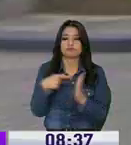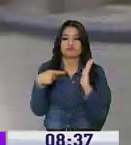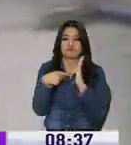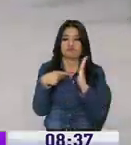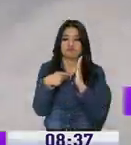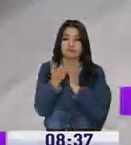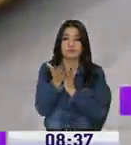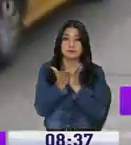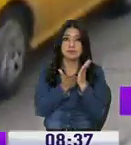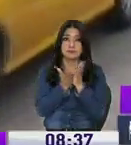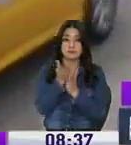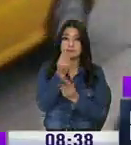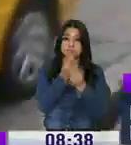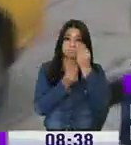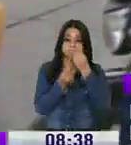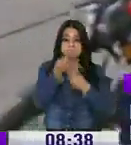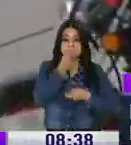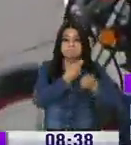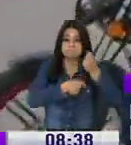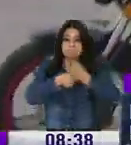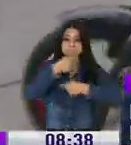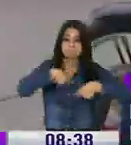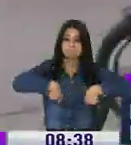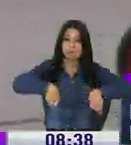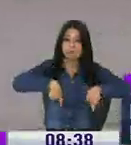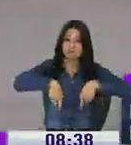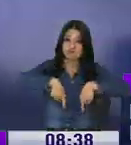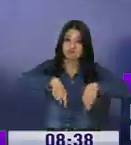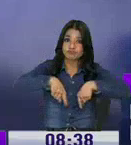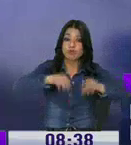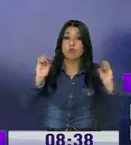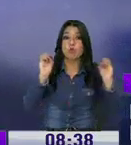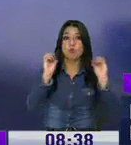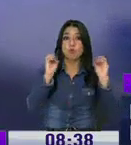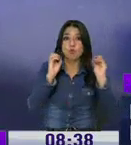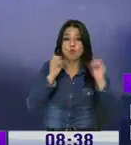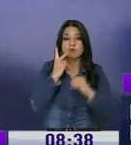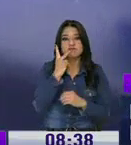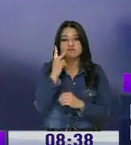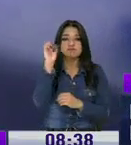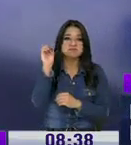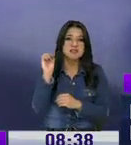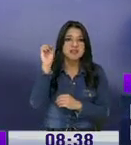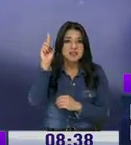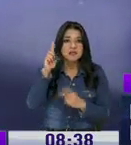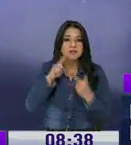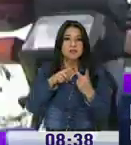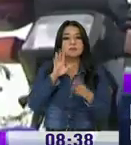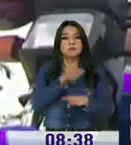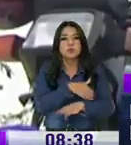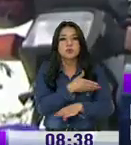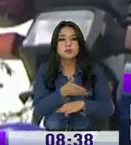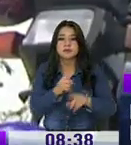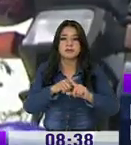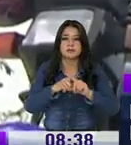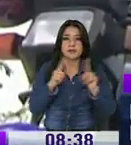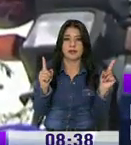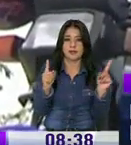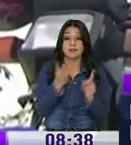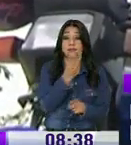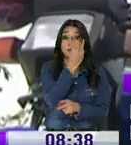Los servicios de alimentación y movilización, así como de contenidos audiovisuales y musicales, a través de las